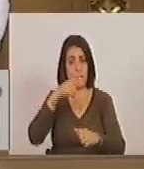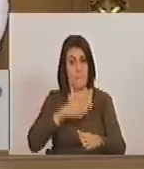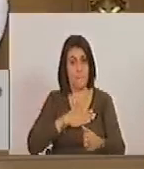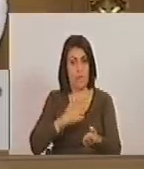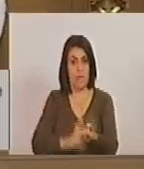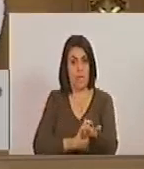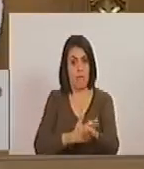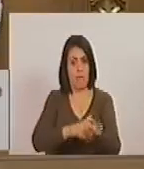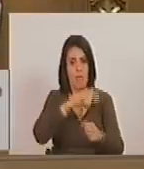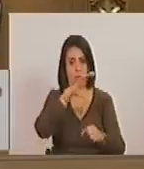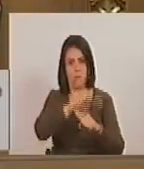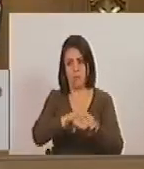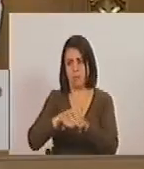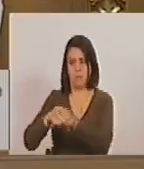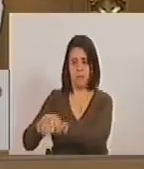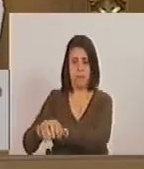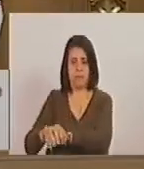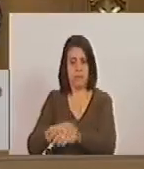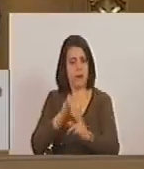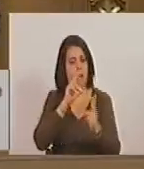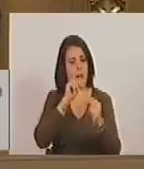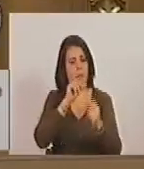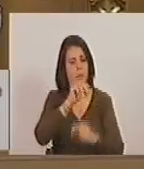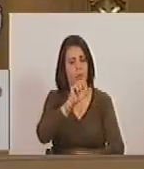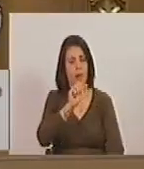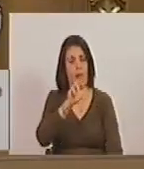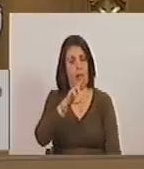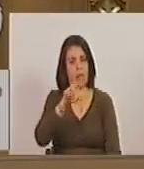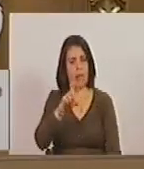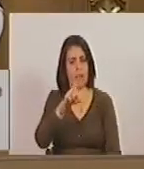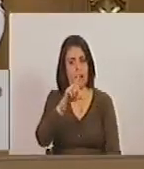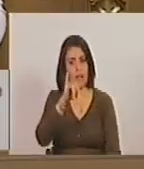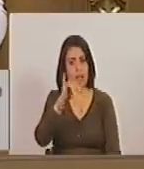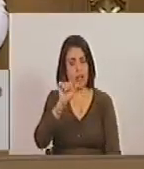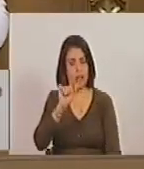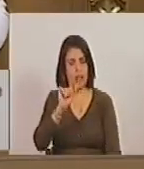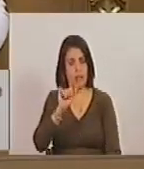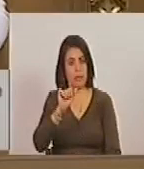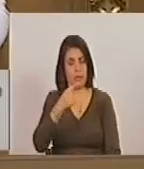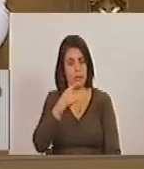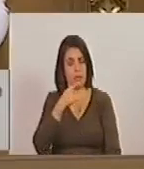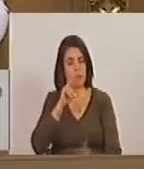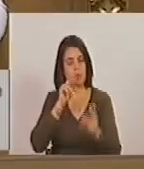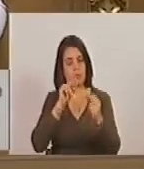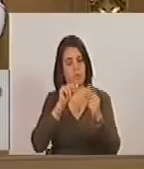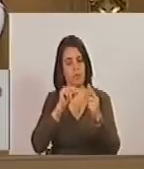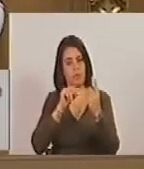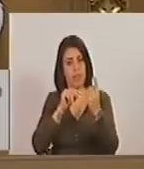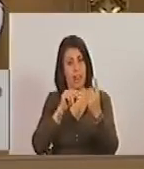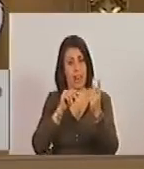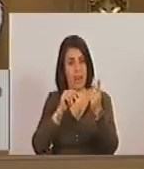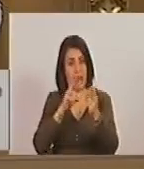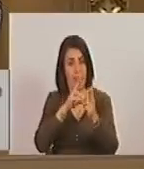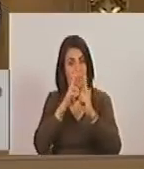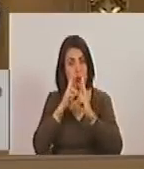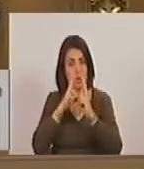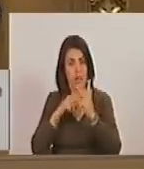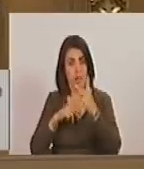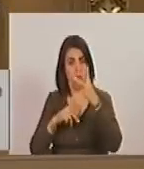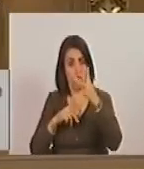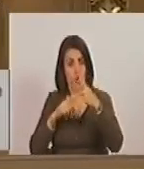hermano, fue a hablar con Argelia Laya y la mujer le dijo: hay dos cosas que hay que erradicar